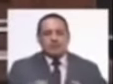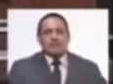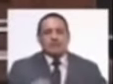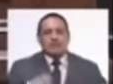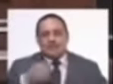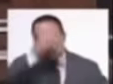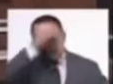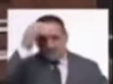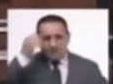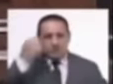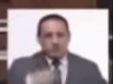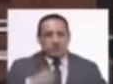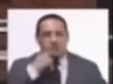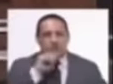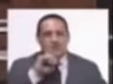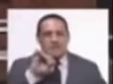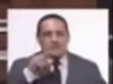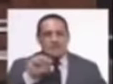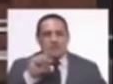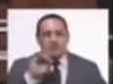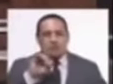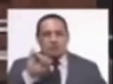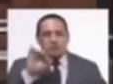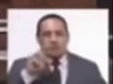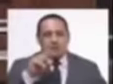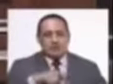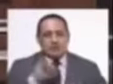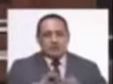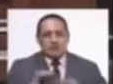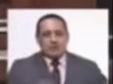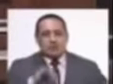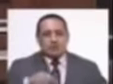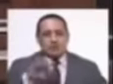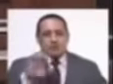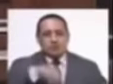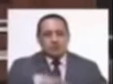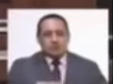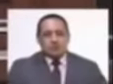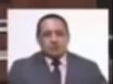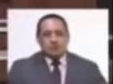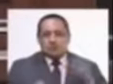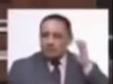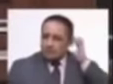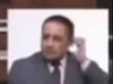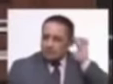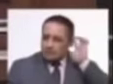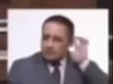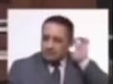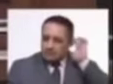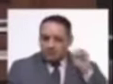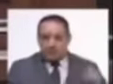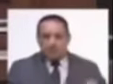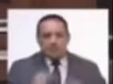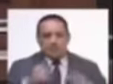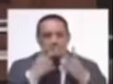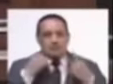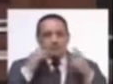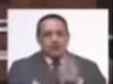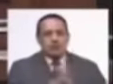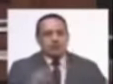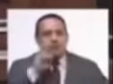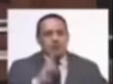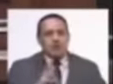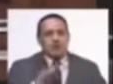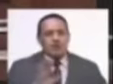Castillo y su vicepresidenta, la señora Boluarte. El jurado comete fraude a la ley electoral al interpretar a su antojo la norma, violando